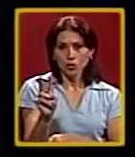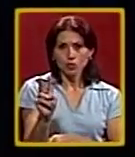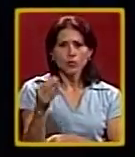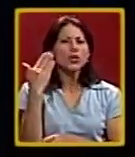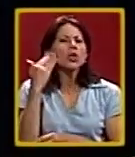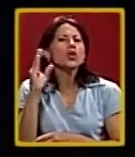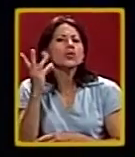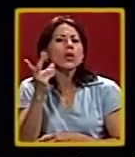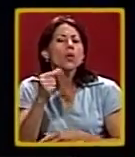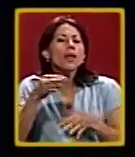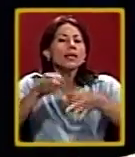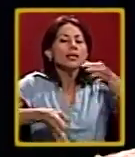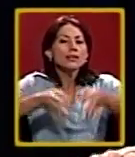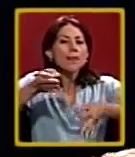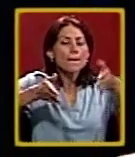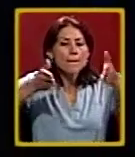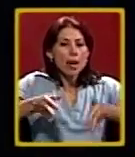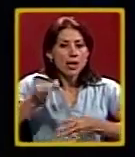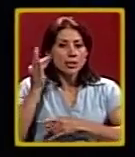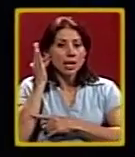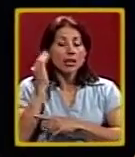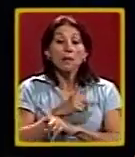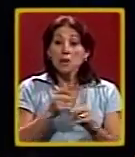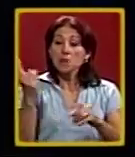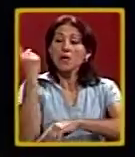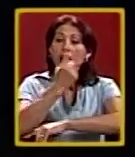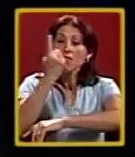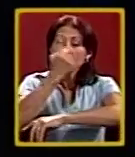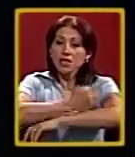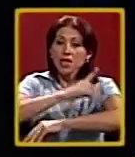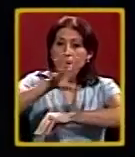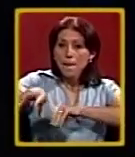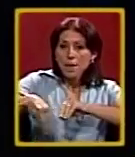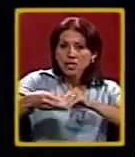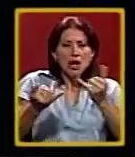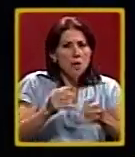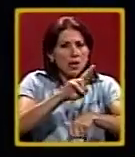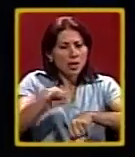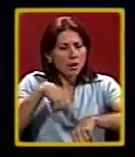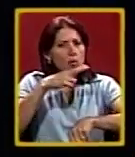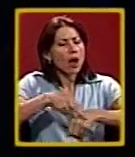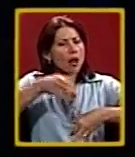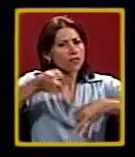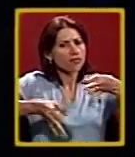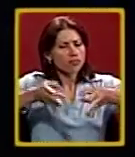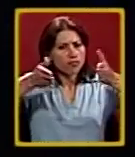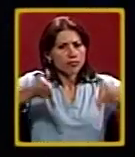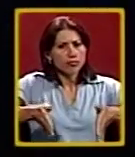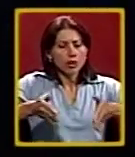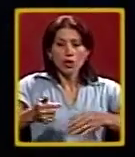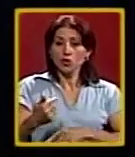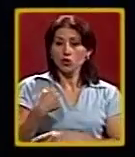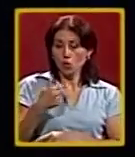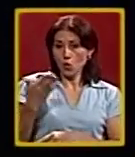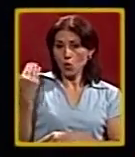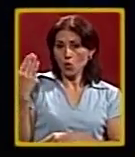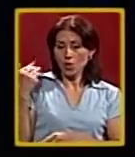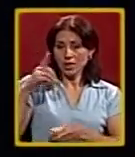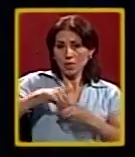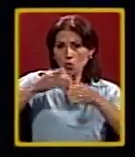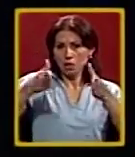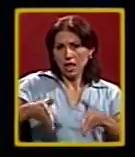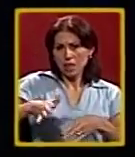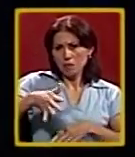magistradas, pero cada día hay más y ya es natural que se nombren magistradas. Yo fui diputada hace como